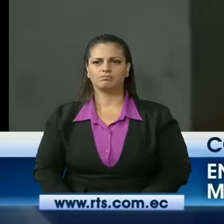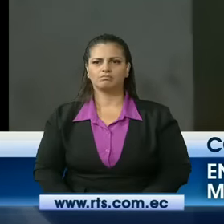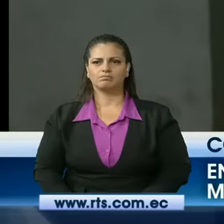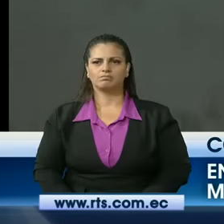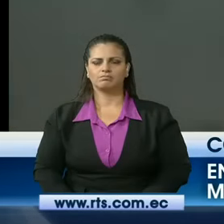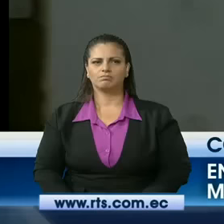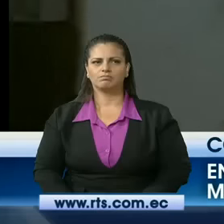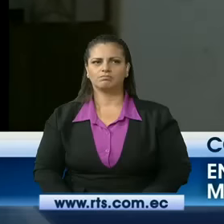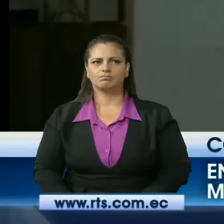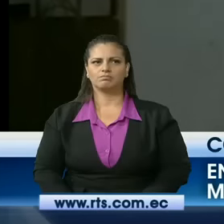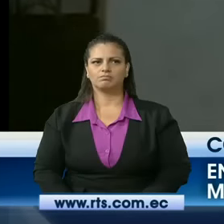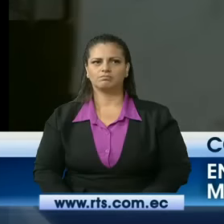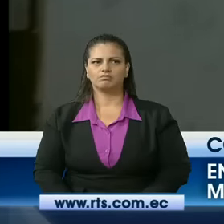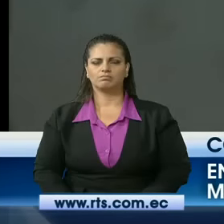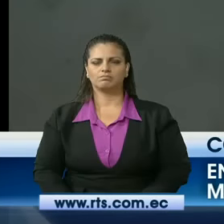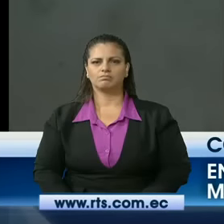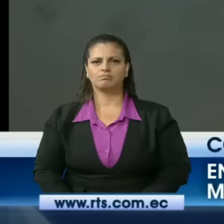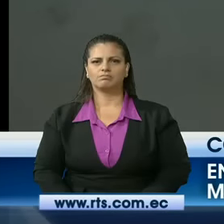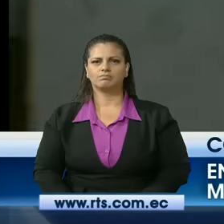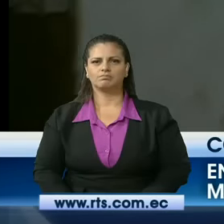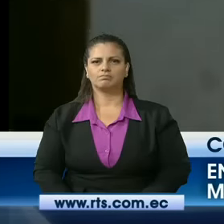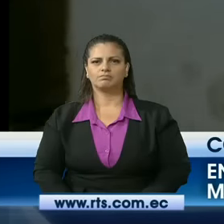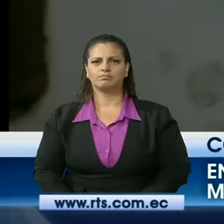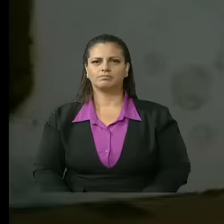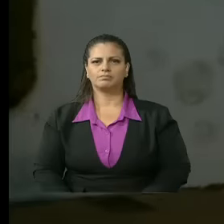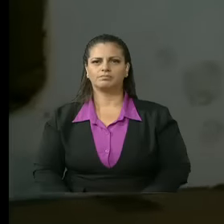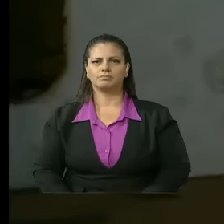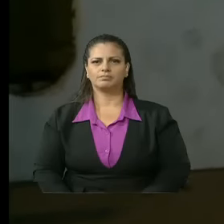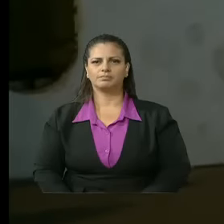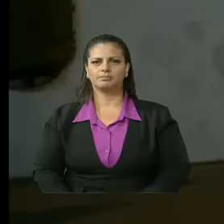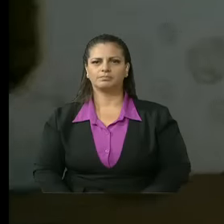¡Ali! Informó Jorge Salazar.